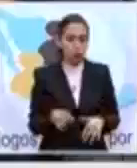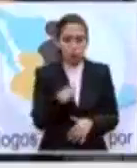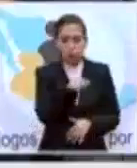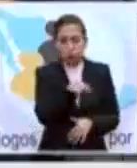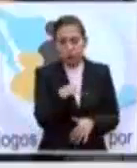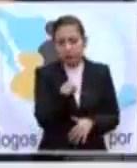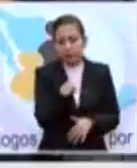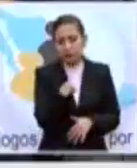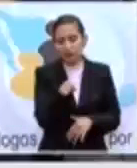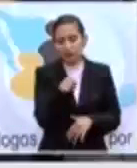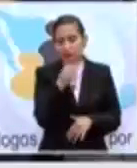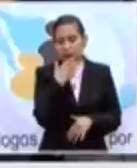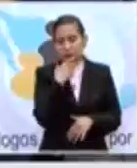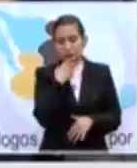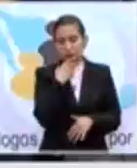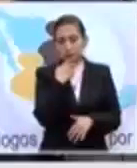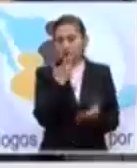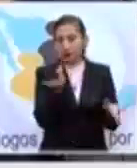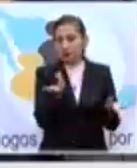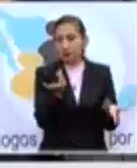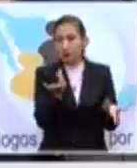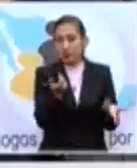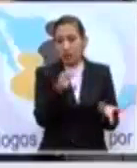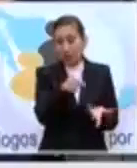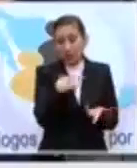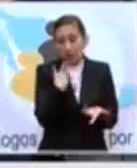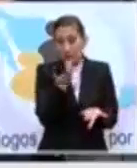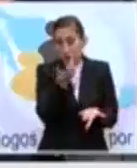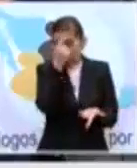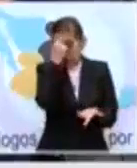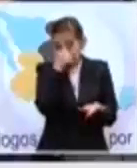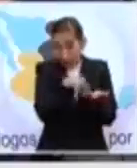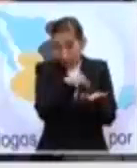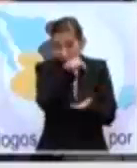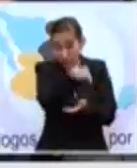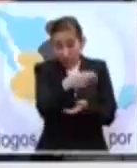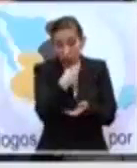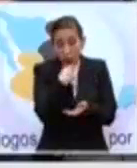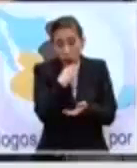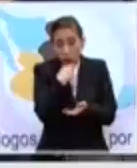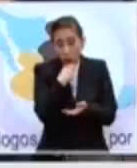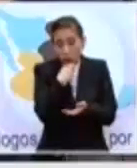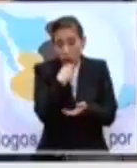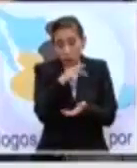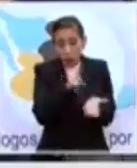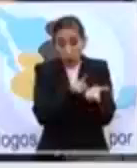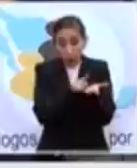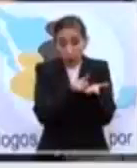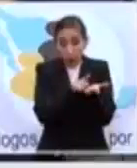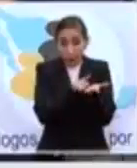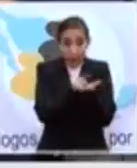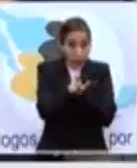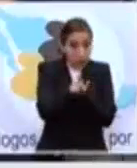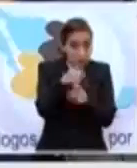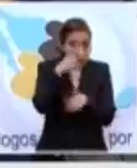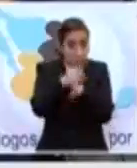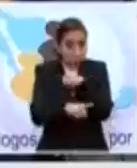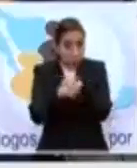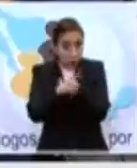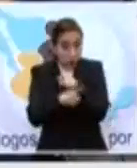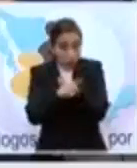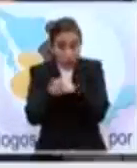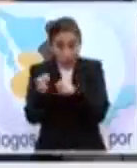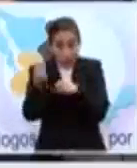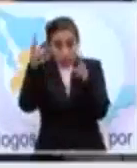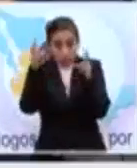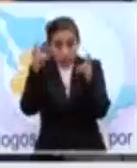es ¿qué tanto considera usted que la aplicación del Estado de Derecho pueda dañar